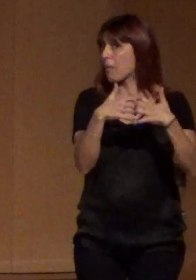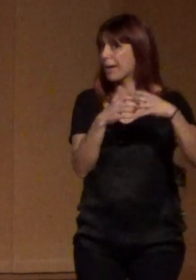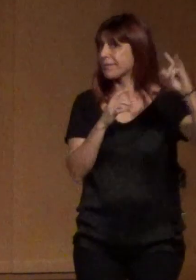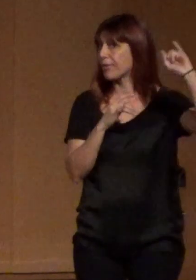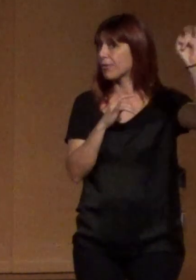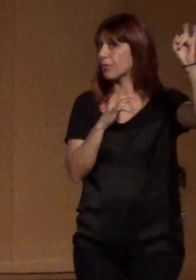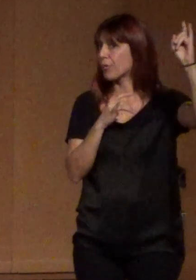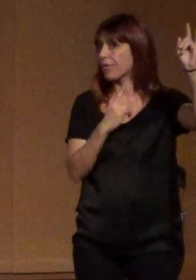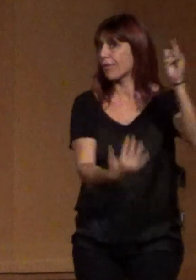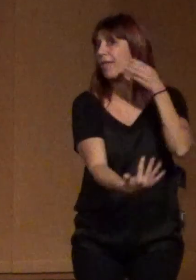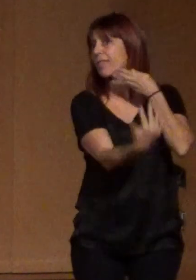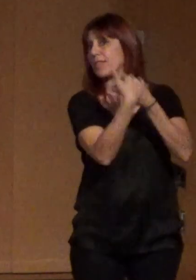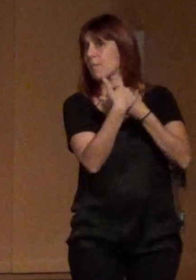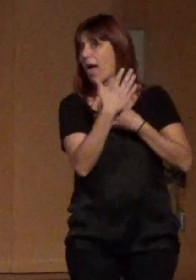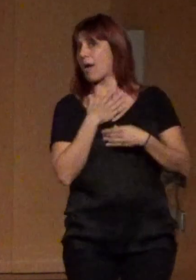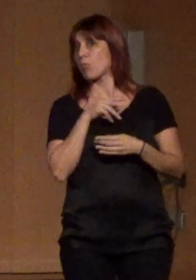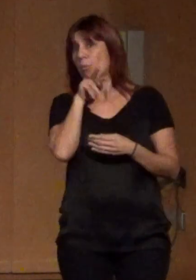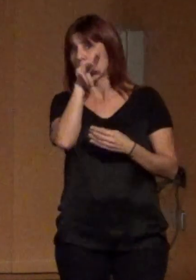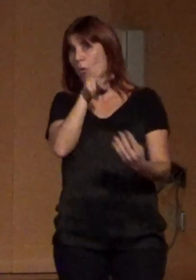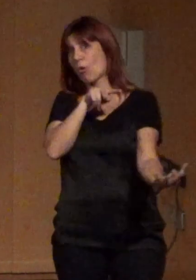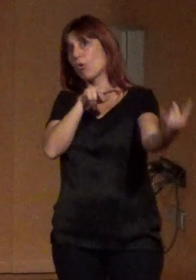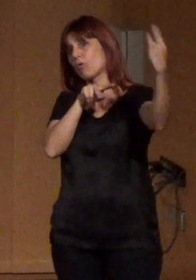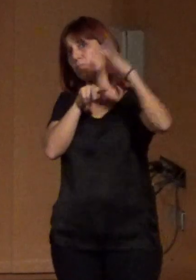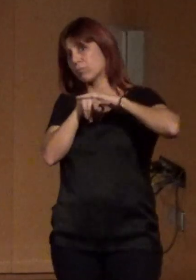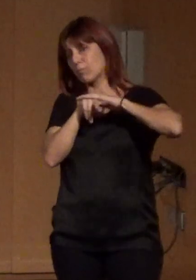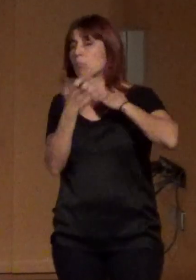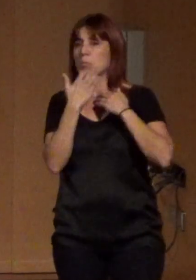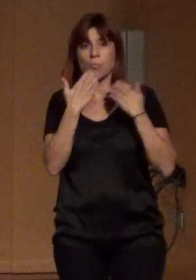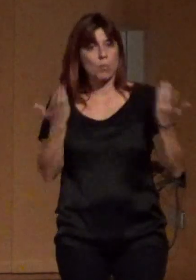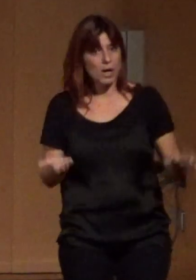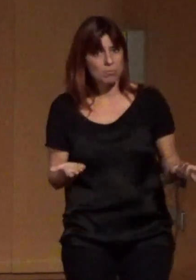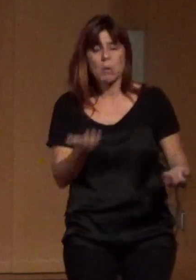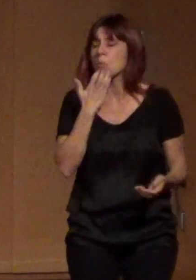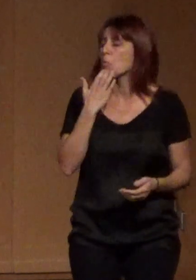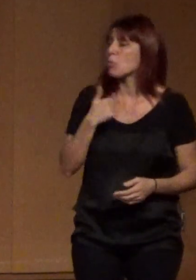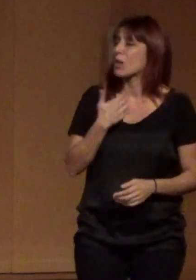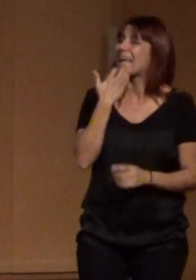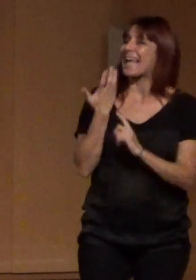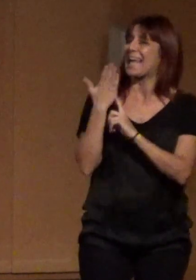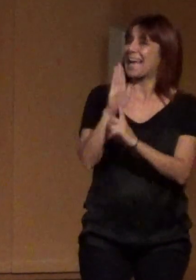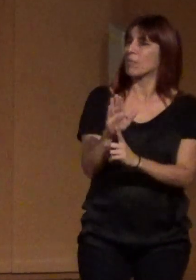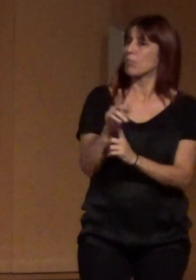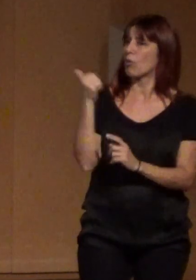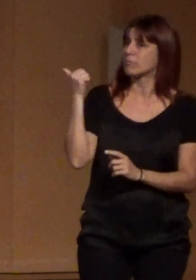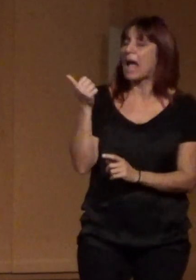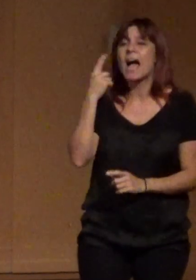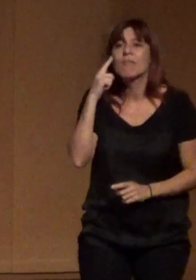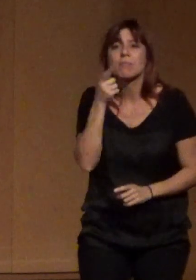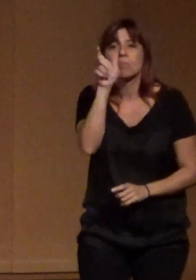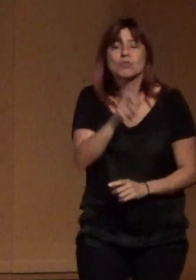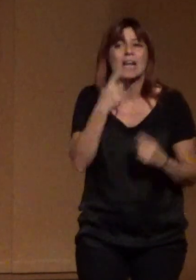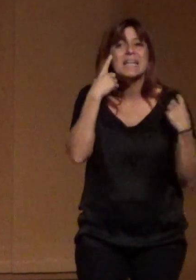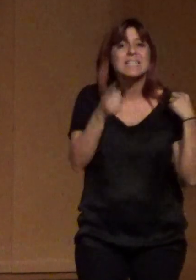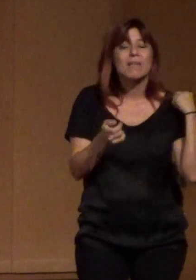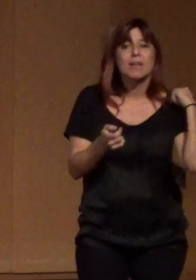ruido enmascararía mi señal, que es la voz que estoy transmitiendo, ¿no? Y entonces, por ejemplo, yo os pongo este ejemplo ahora, a ver quién me sabría decir